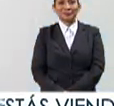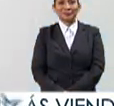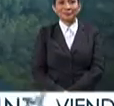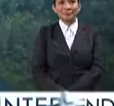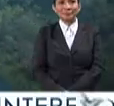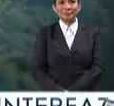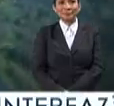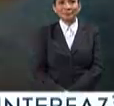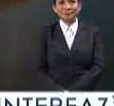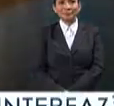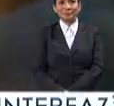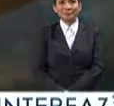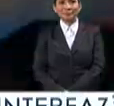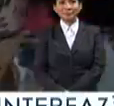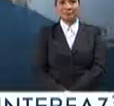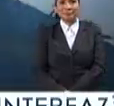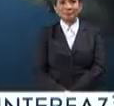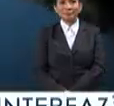ah